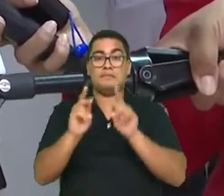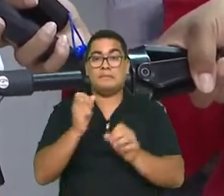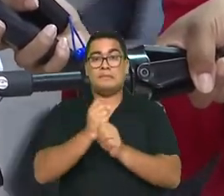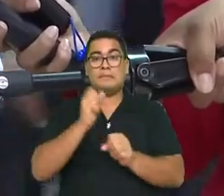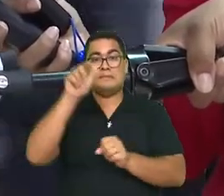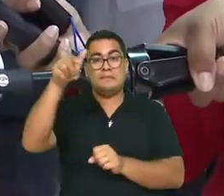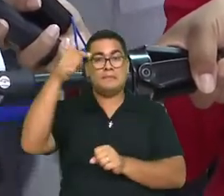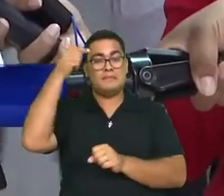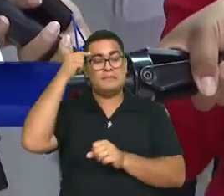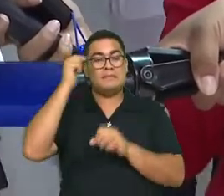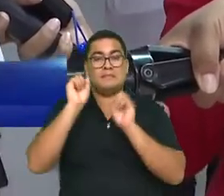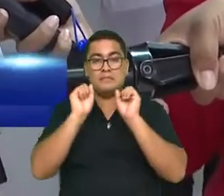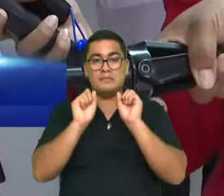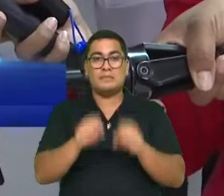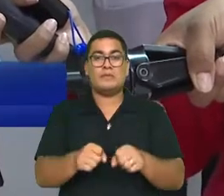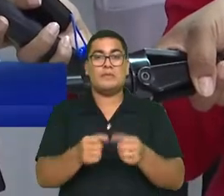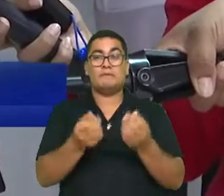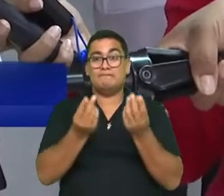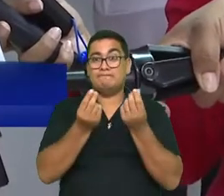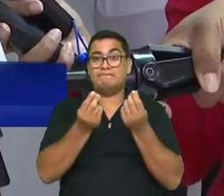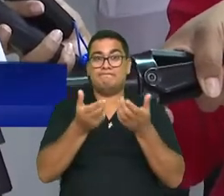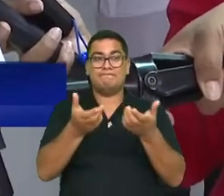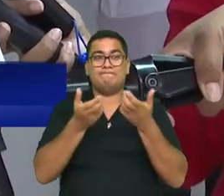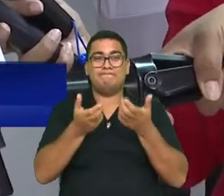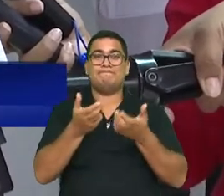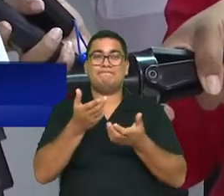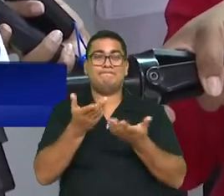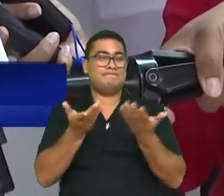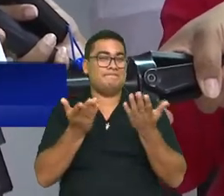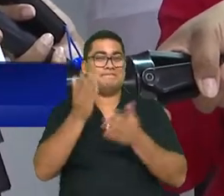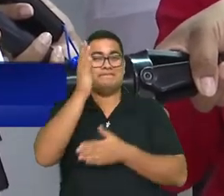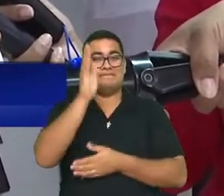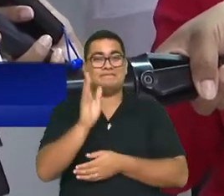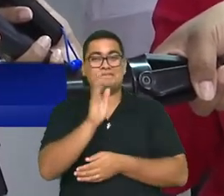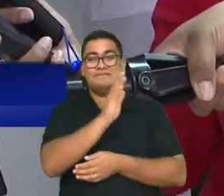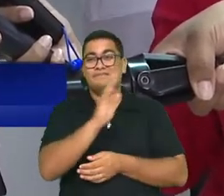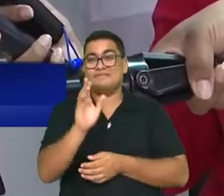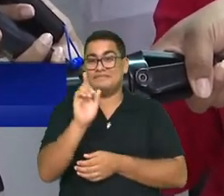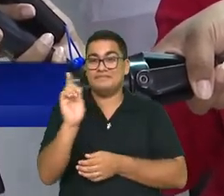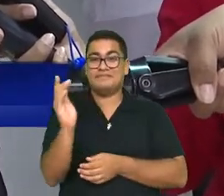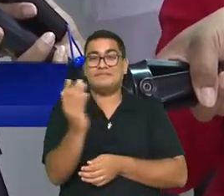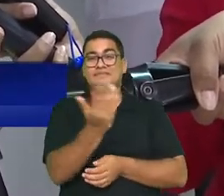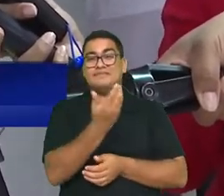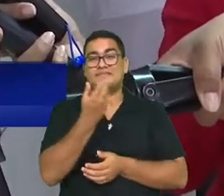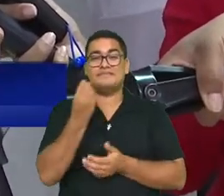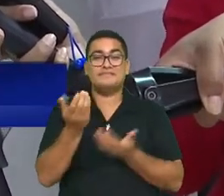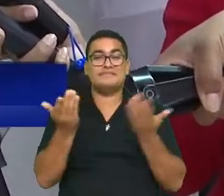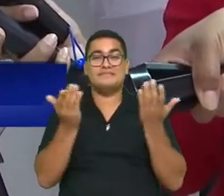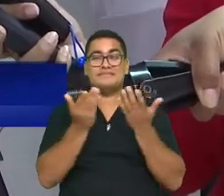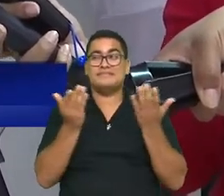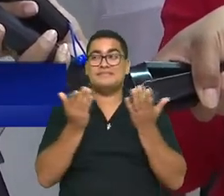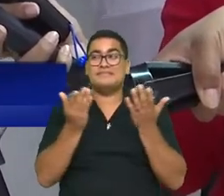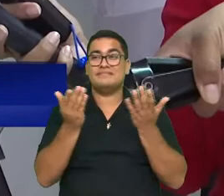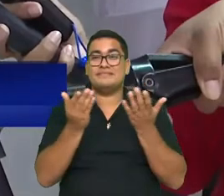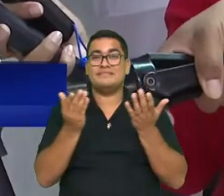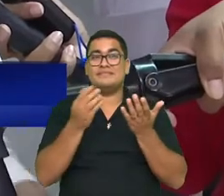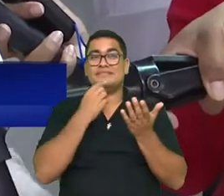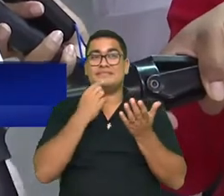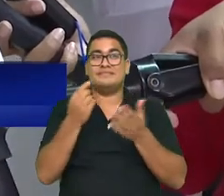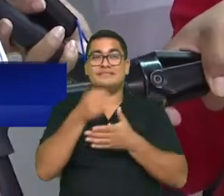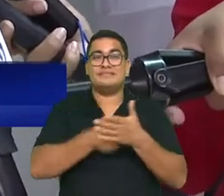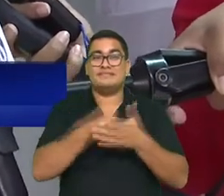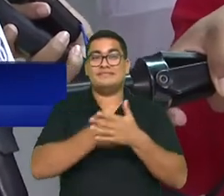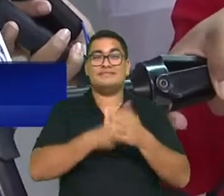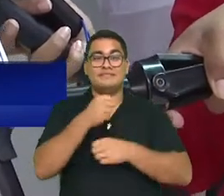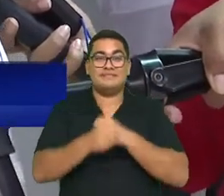recibamos esta bendición, porque es una bendición para todos, ¿verdad? Es un esfuerzo de todo el